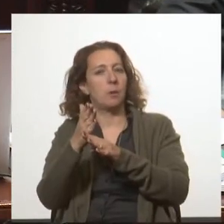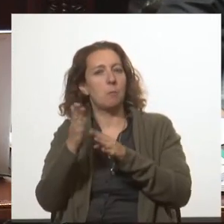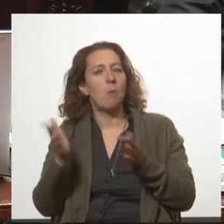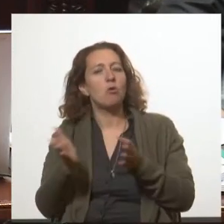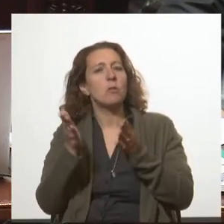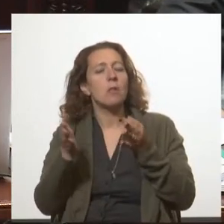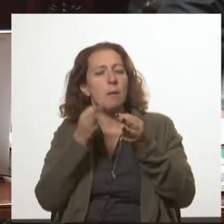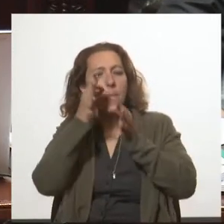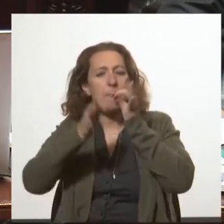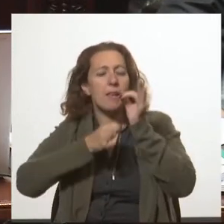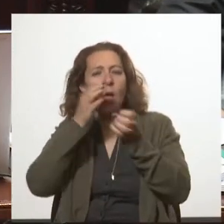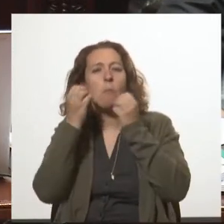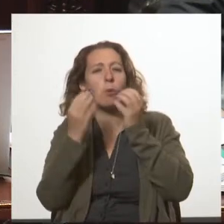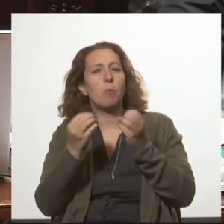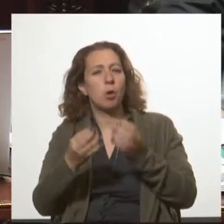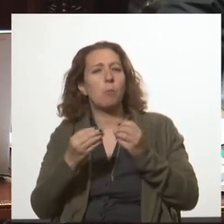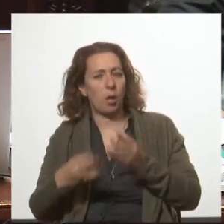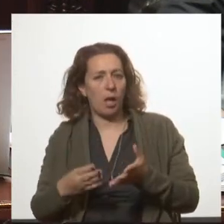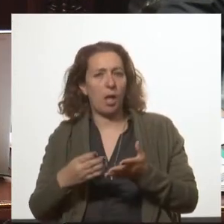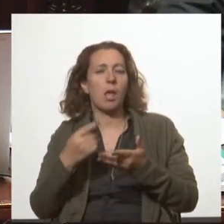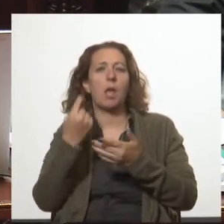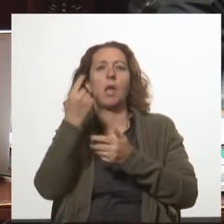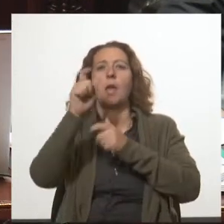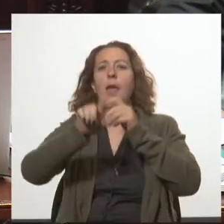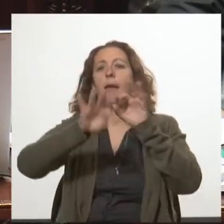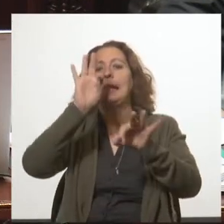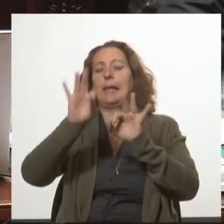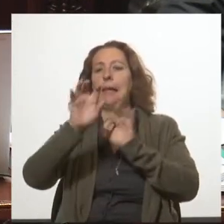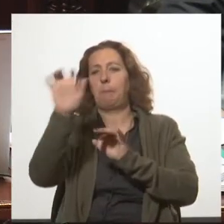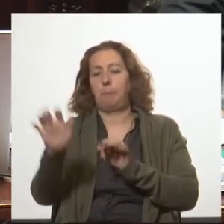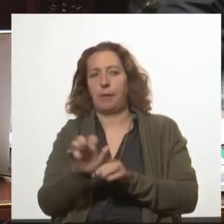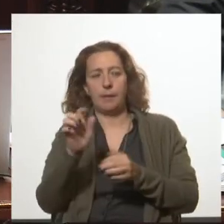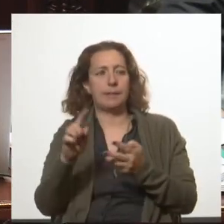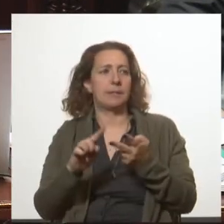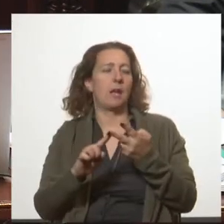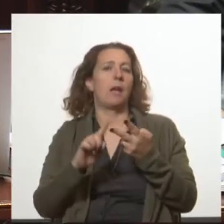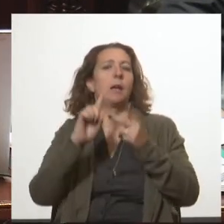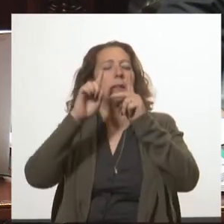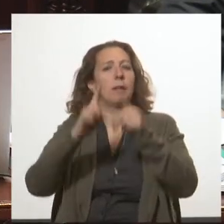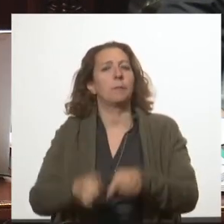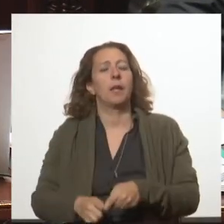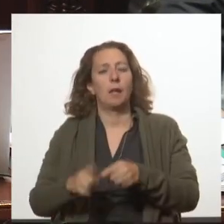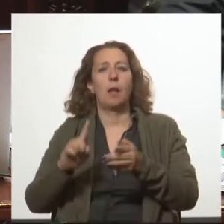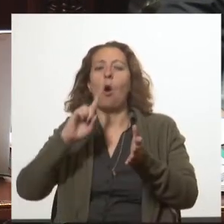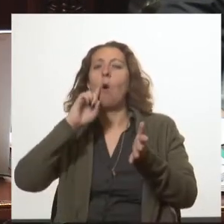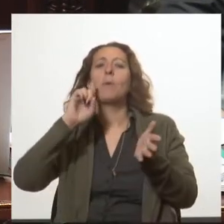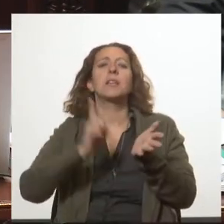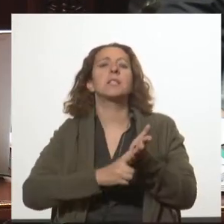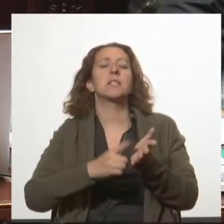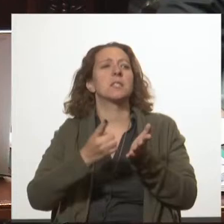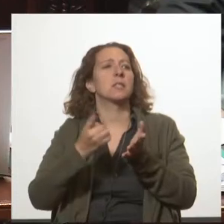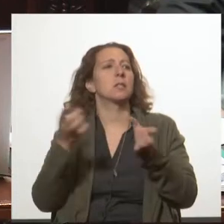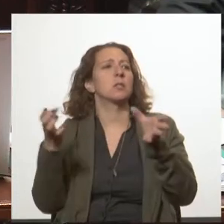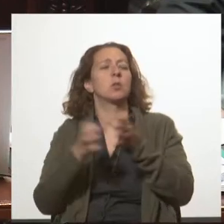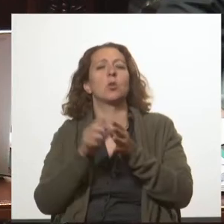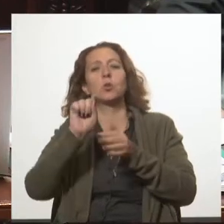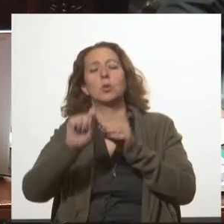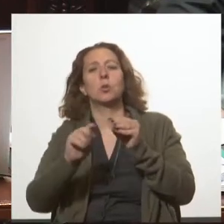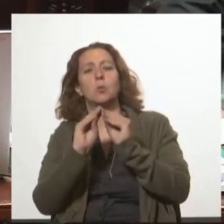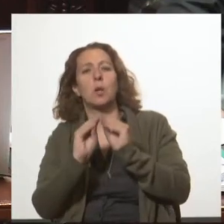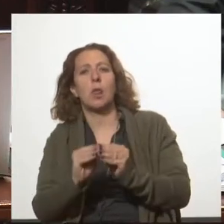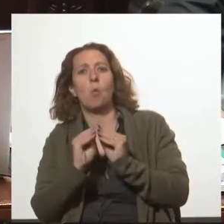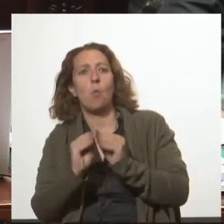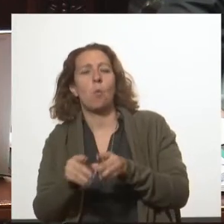administrativos de adjudicación y su reiteración cuando aquéllos fueron objetados por el tribunal de cuentas el comprometer gastos vinculados